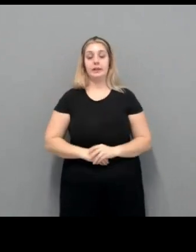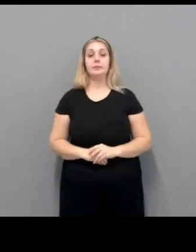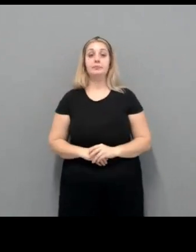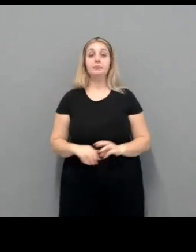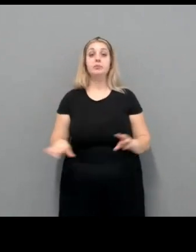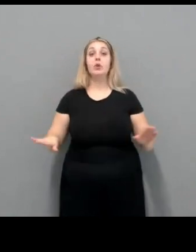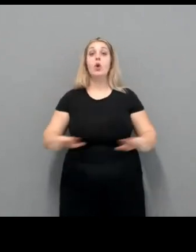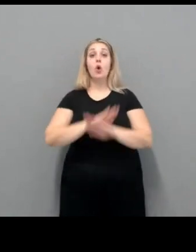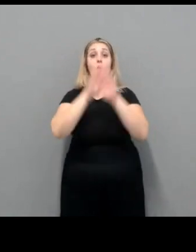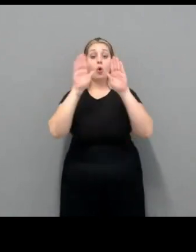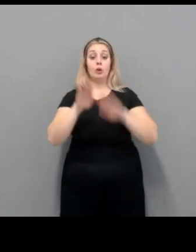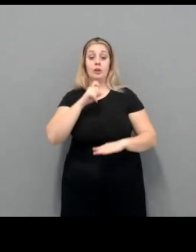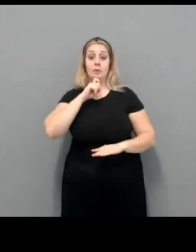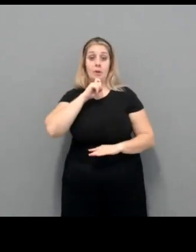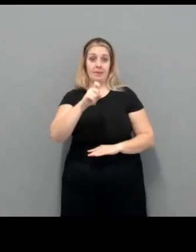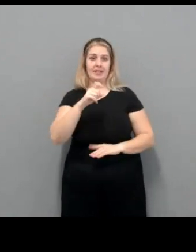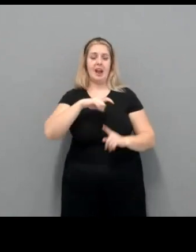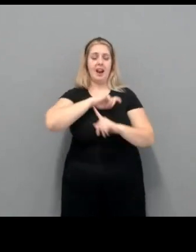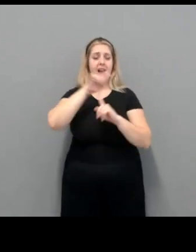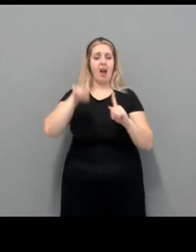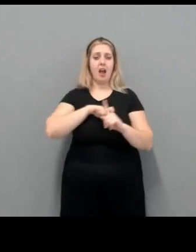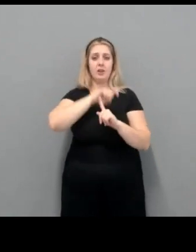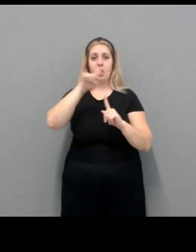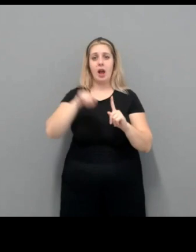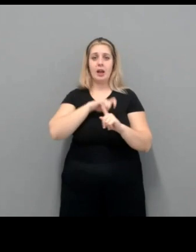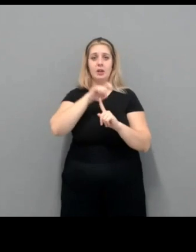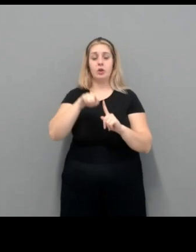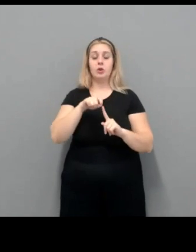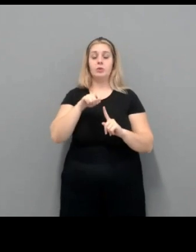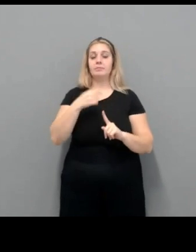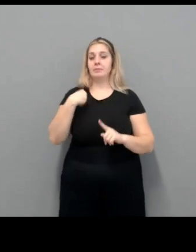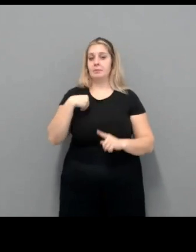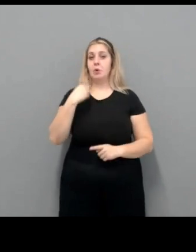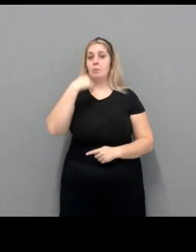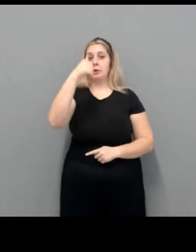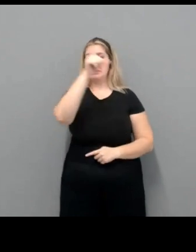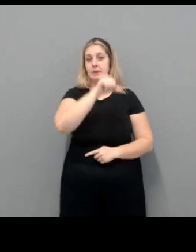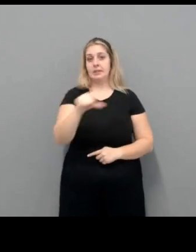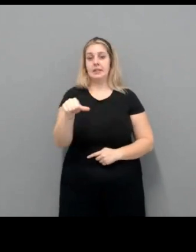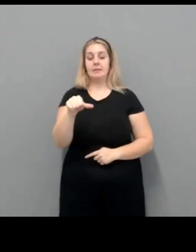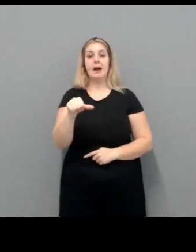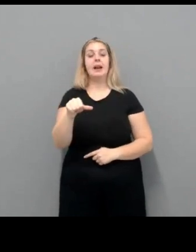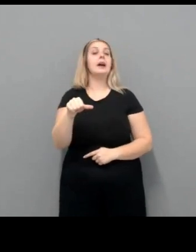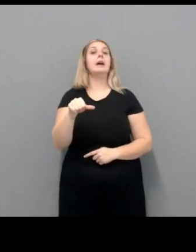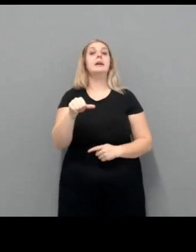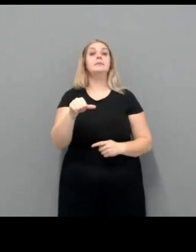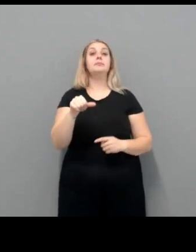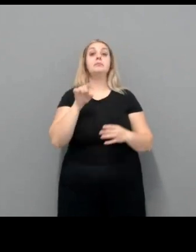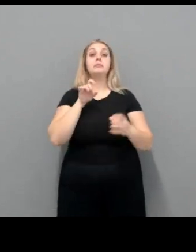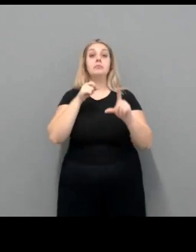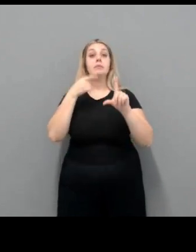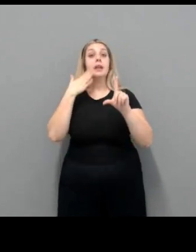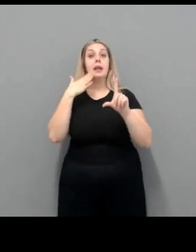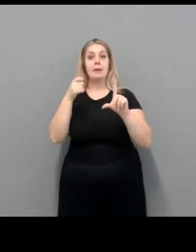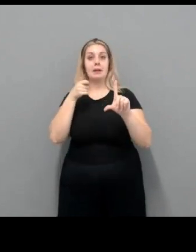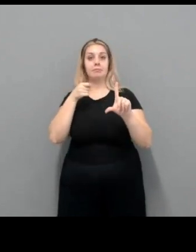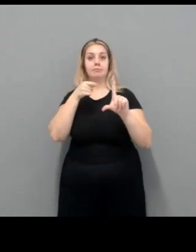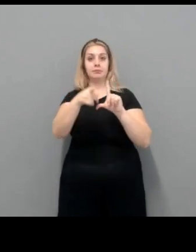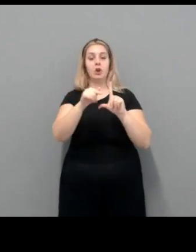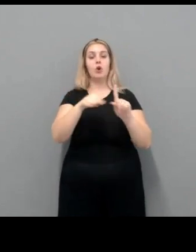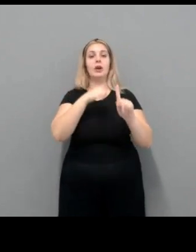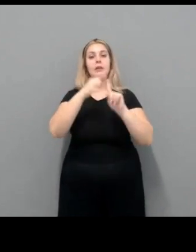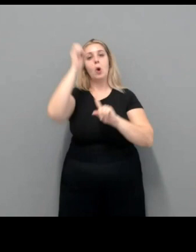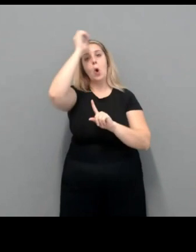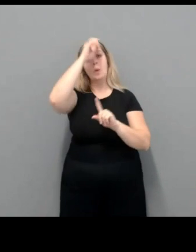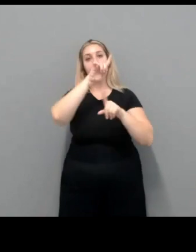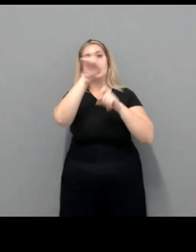último, comunicaros que, como todos los años, la próxima semana os enviaremos un email con el cuestionario para realizar una evaluación del Congreso,